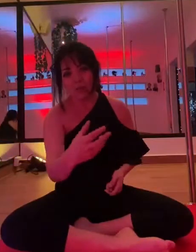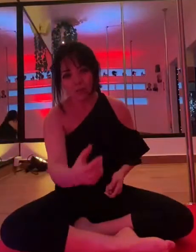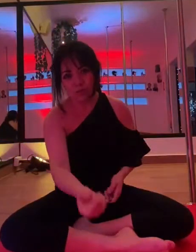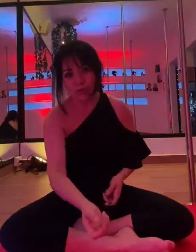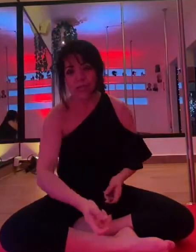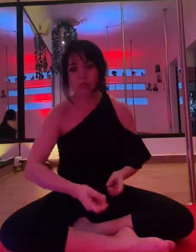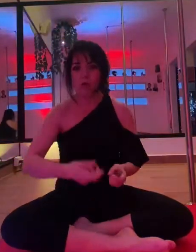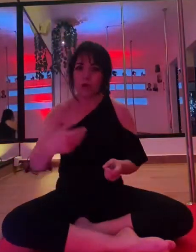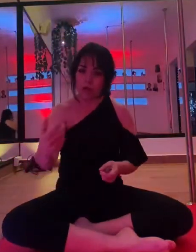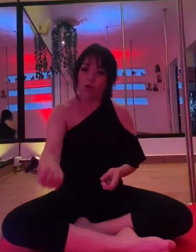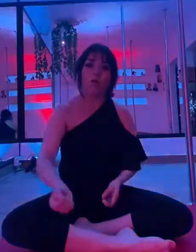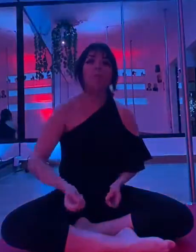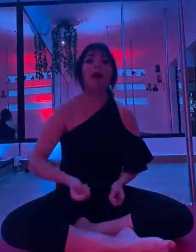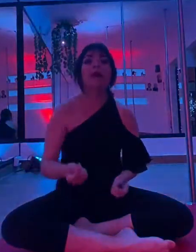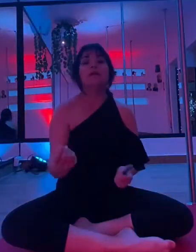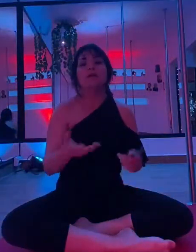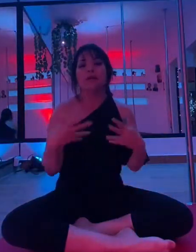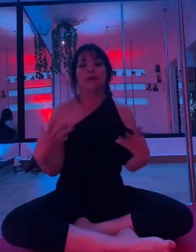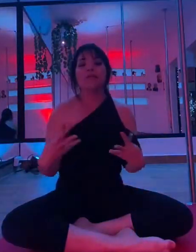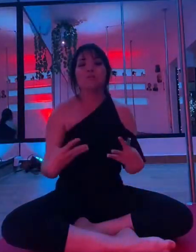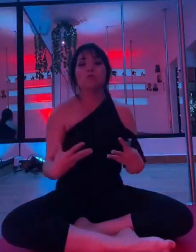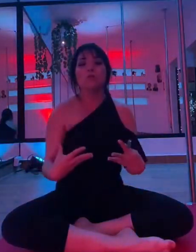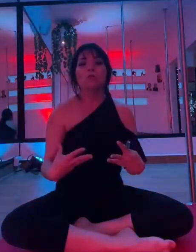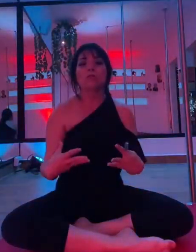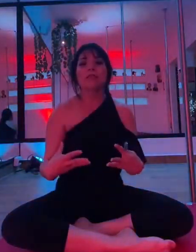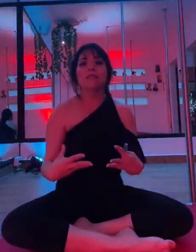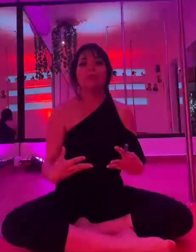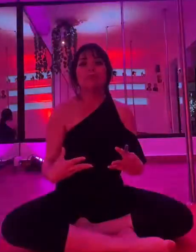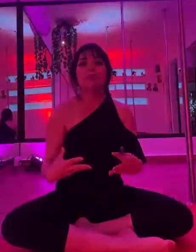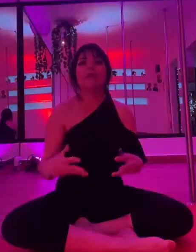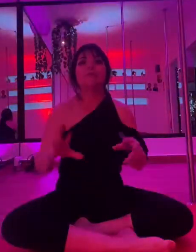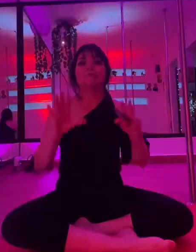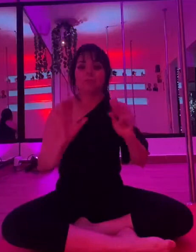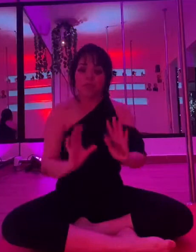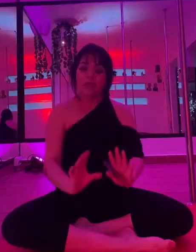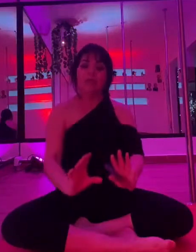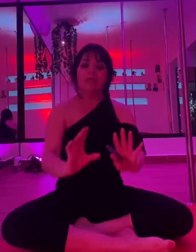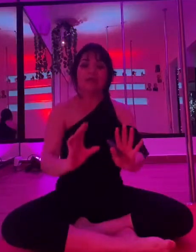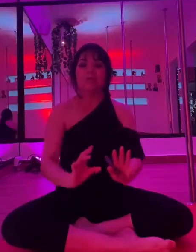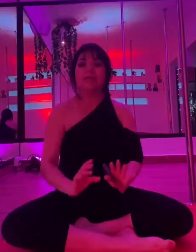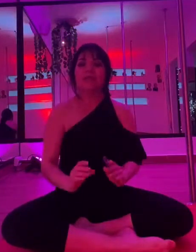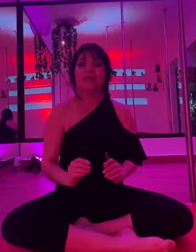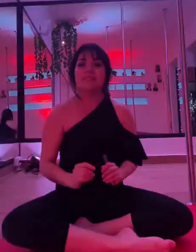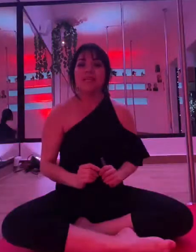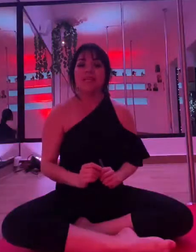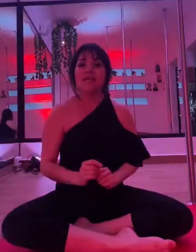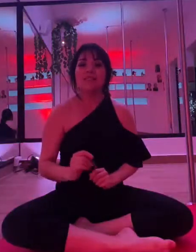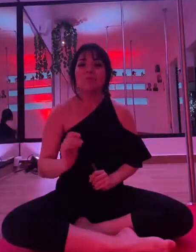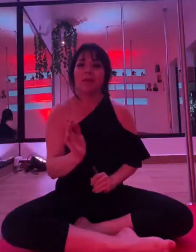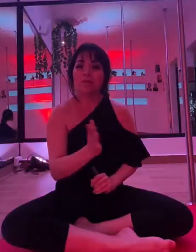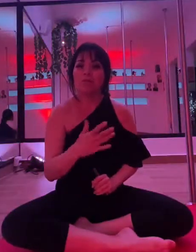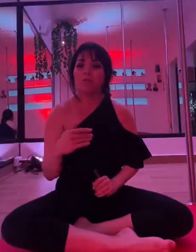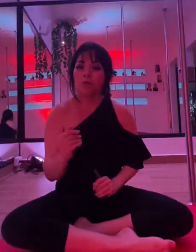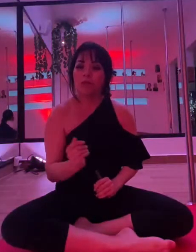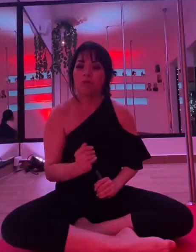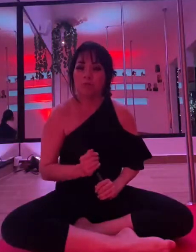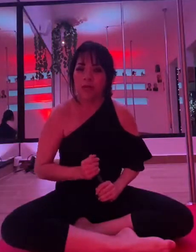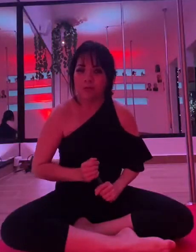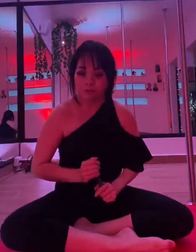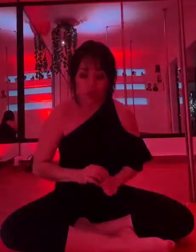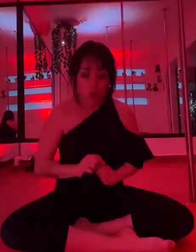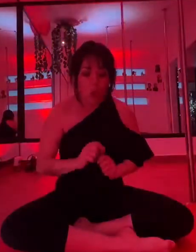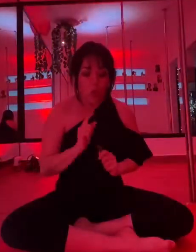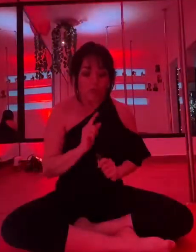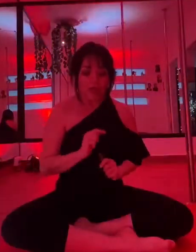tomas algún refresco, una copa. Es muy importante siempre saber tener esa elegancia para mover